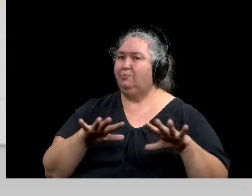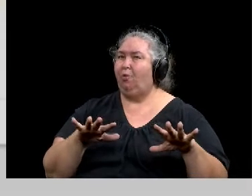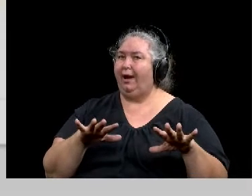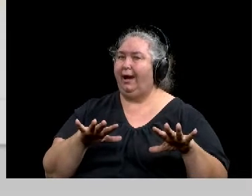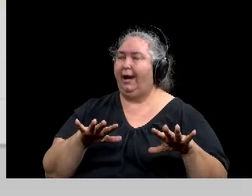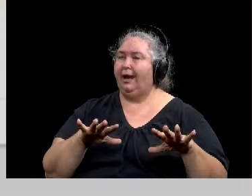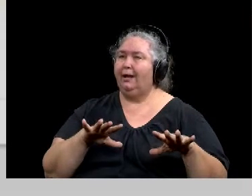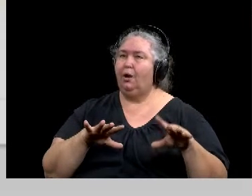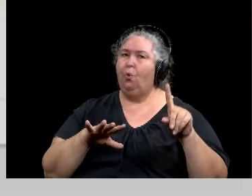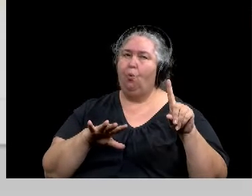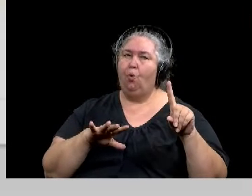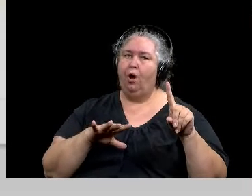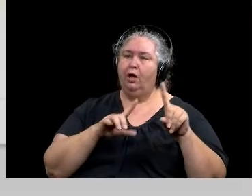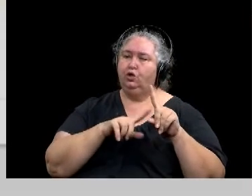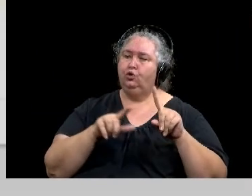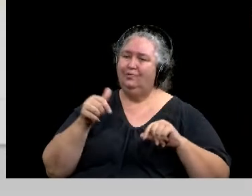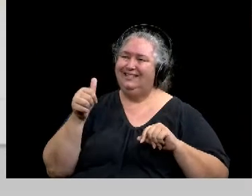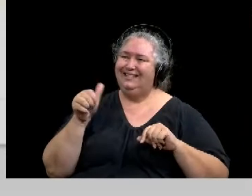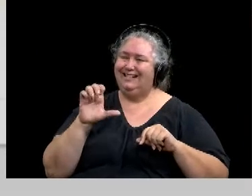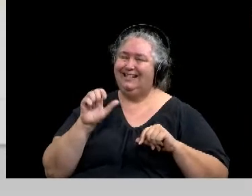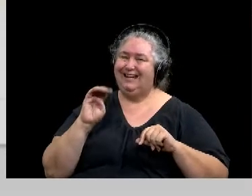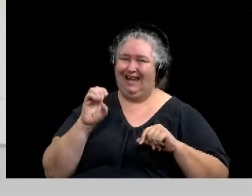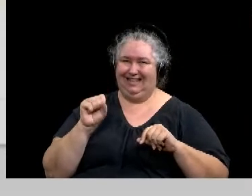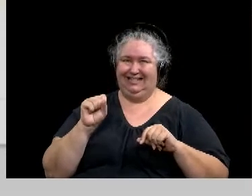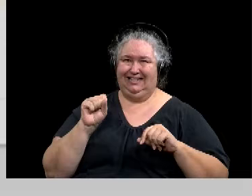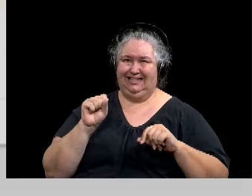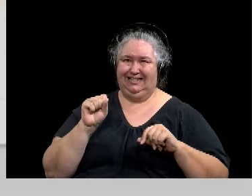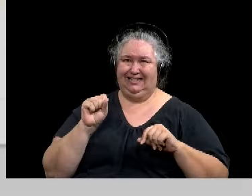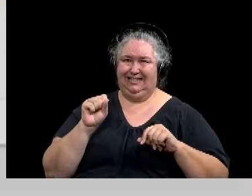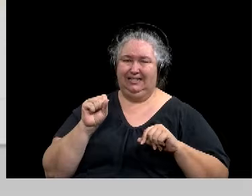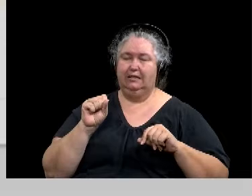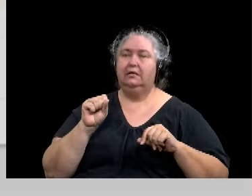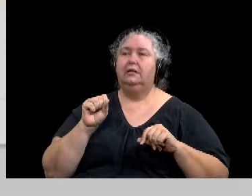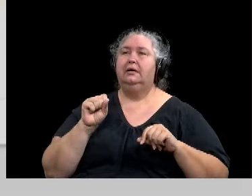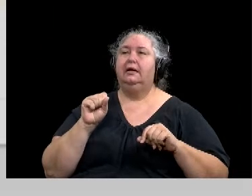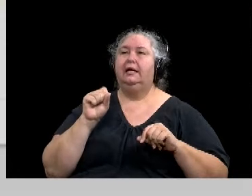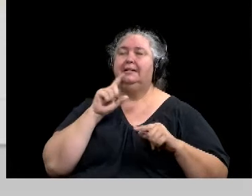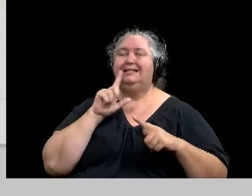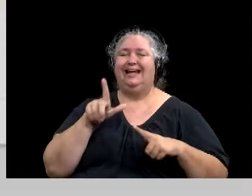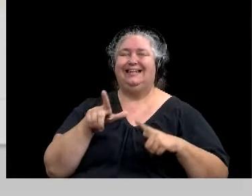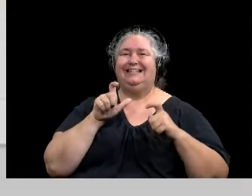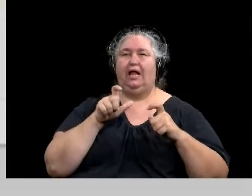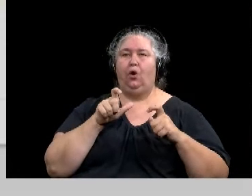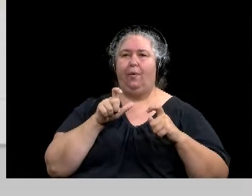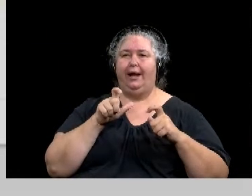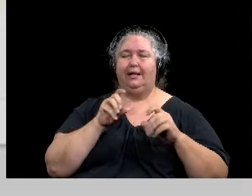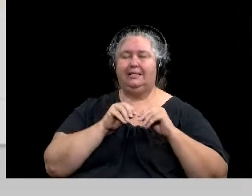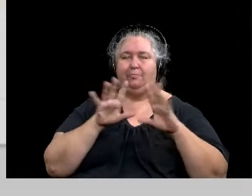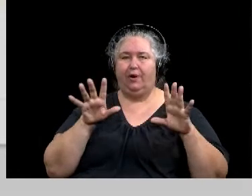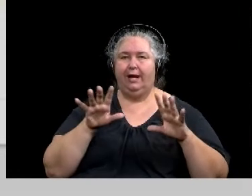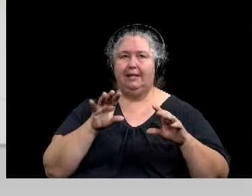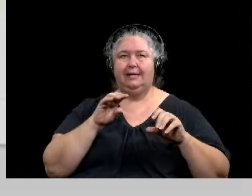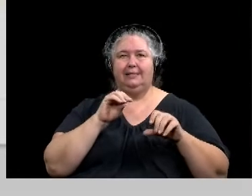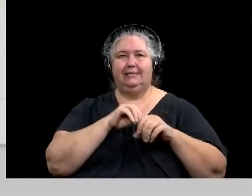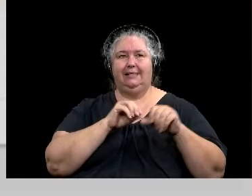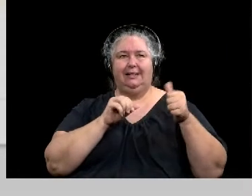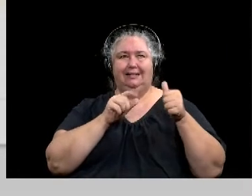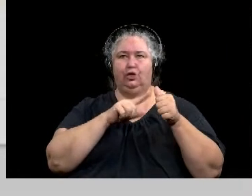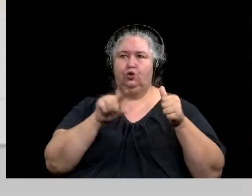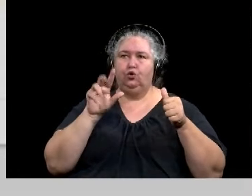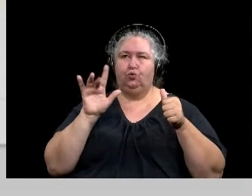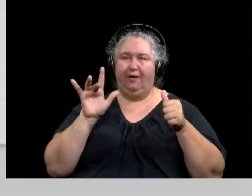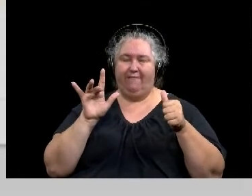cómo se contagia son los esos nuevos casos en esos casos son